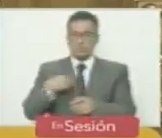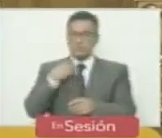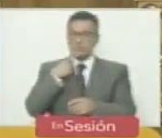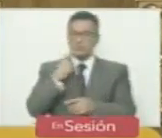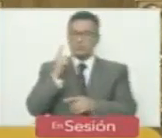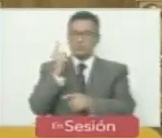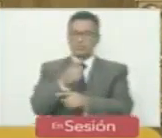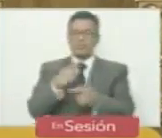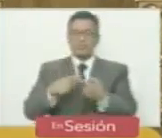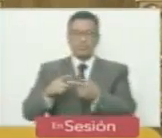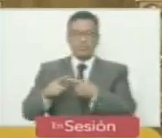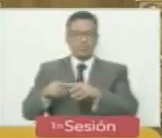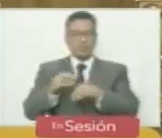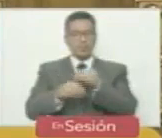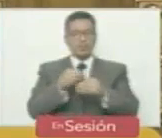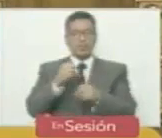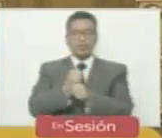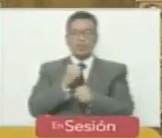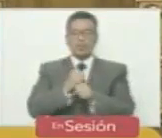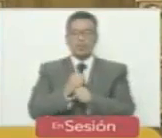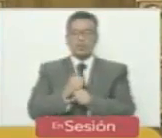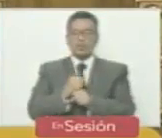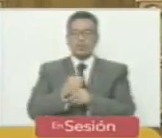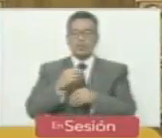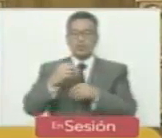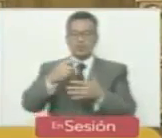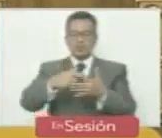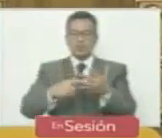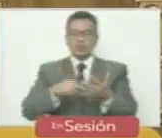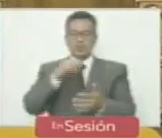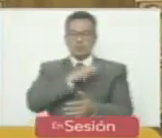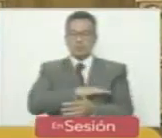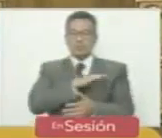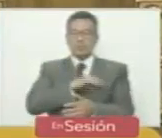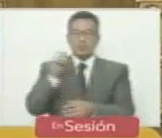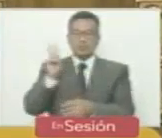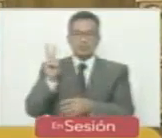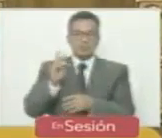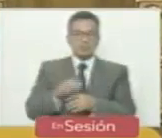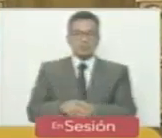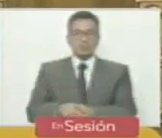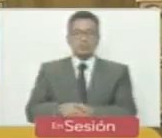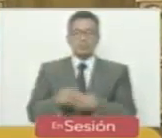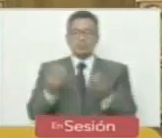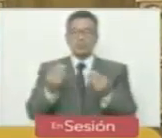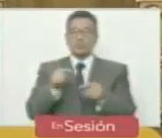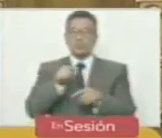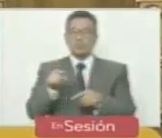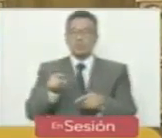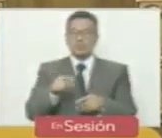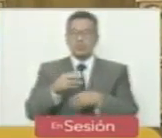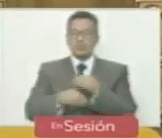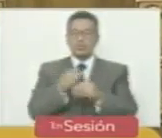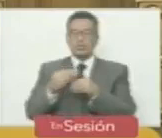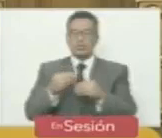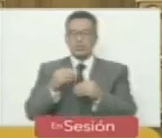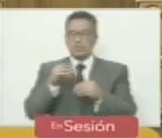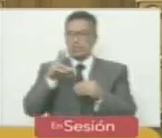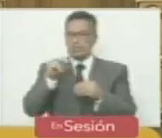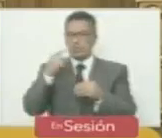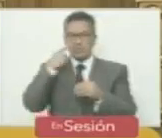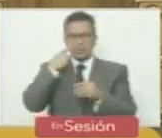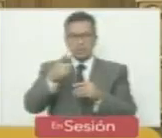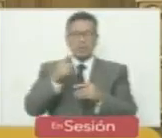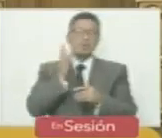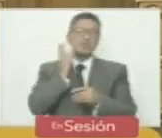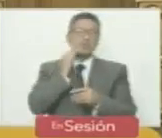a otras formas de trabajo que están presentes en la sociedad venezolana y que muchas de ellas han sido invisibilizadas, como es en